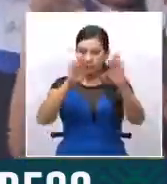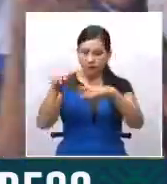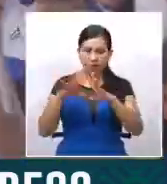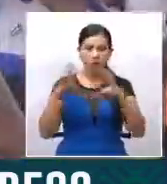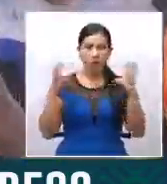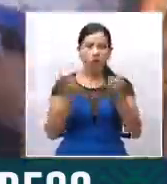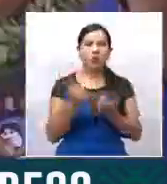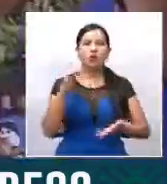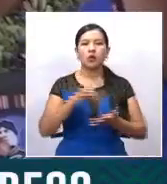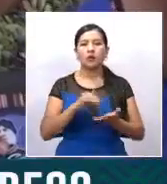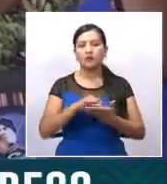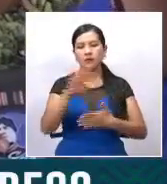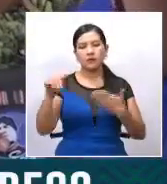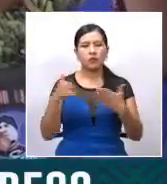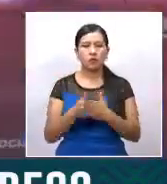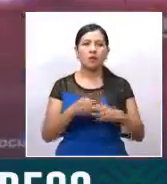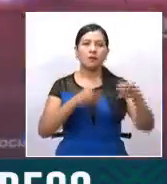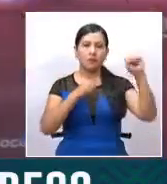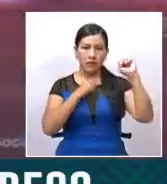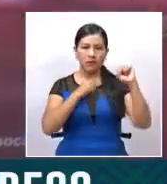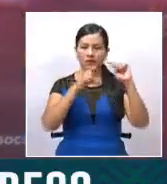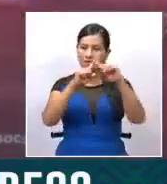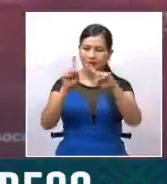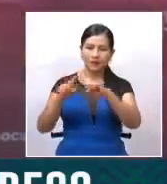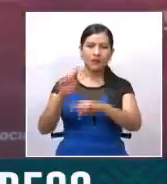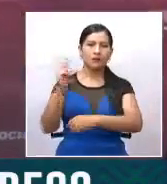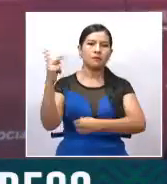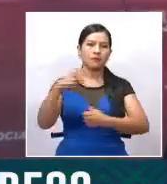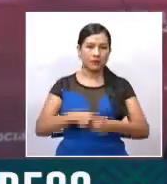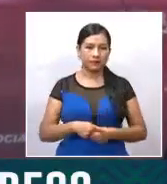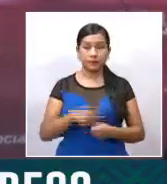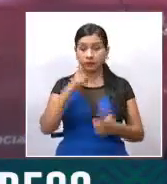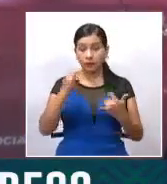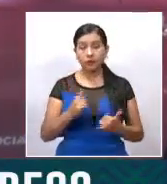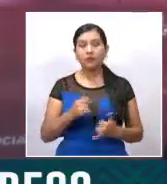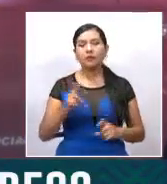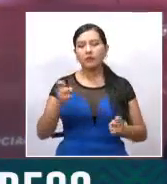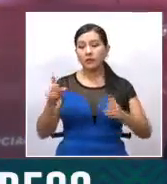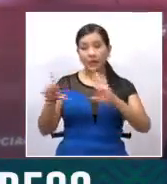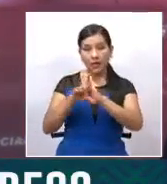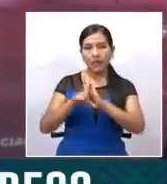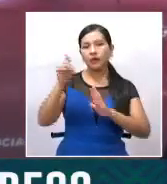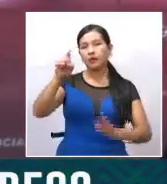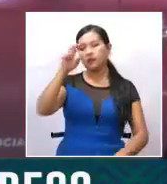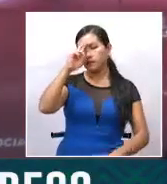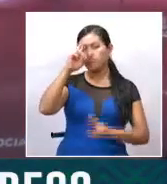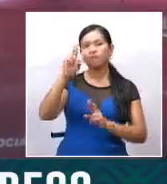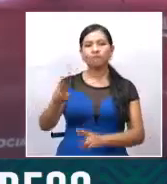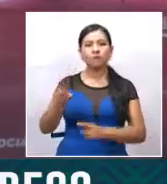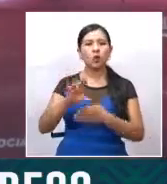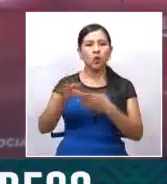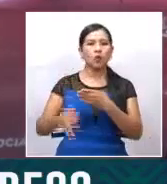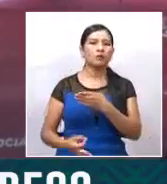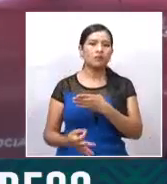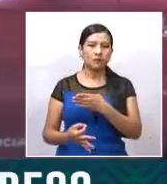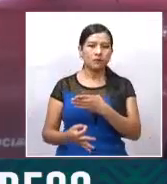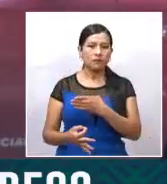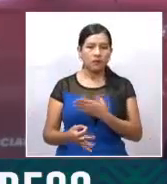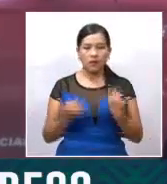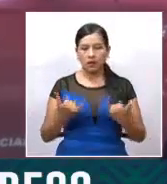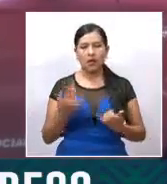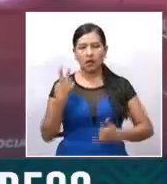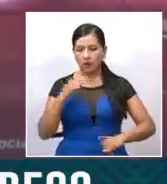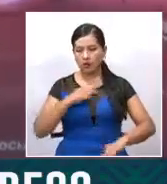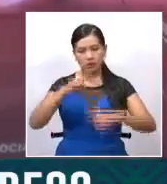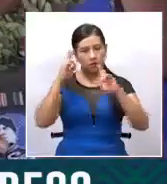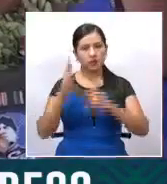de Unidad y las organizaciones sociales. Las leyes son para cumplir. ¿Por cuál de ellas tenemos que cumplir? Sí o no, nosotros vamos a hacer